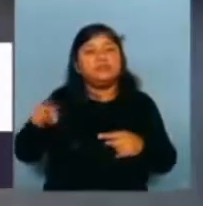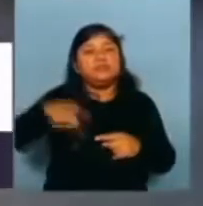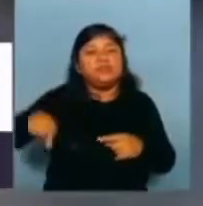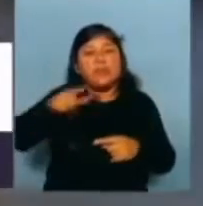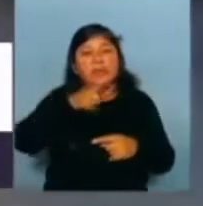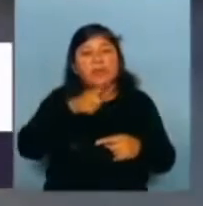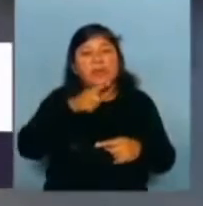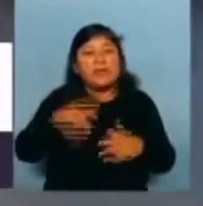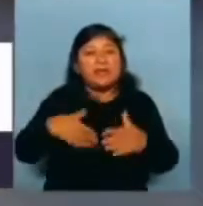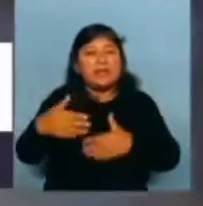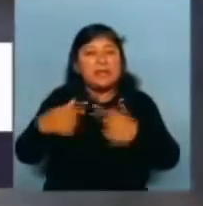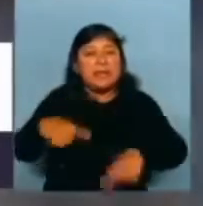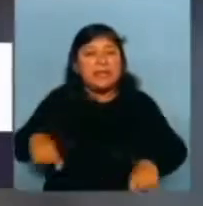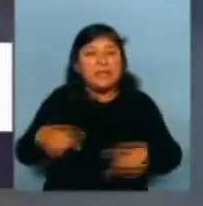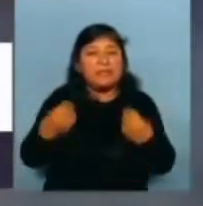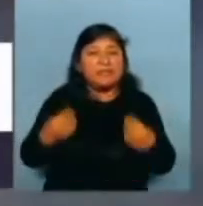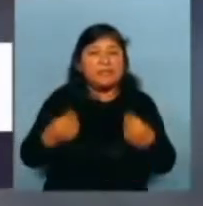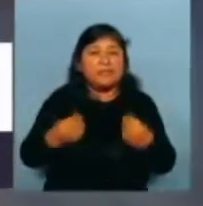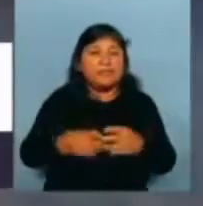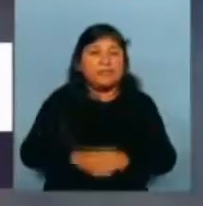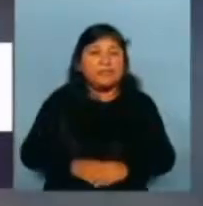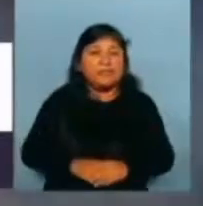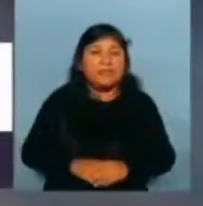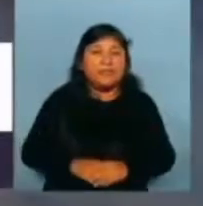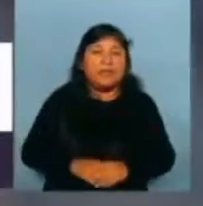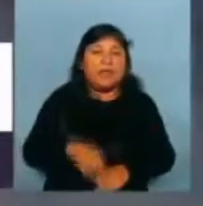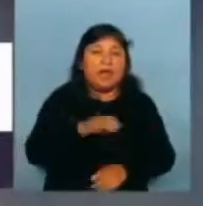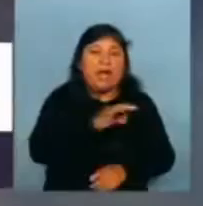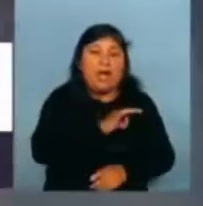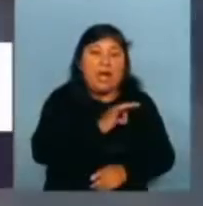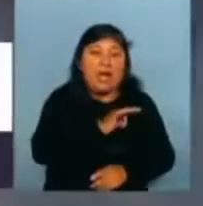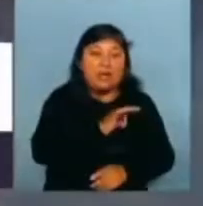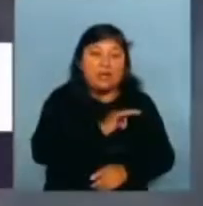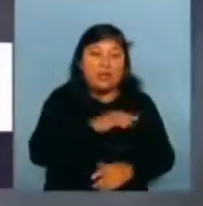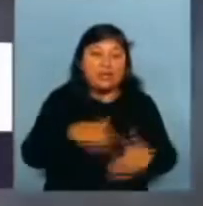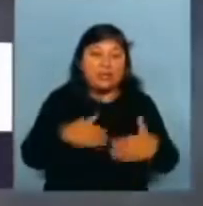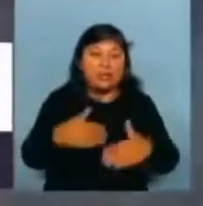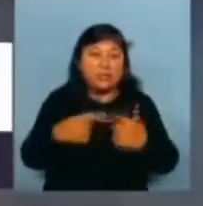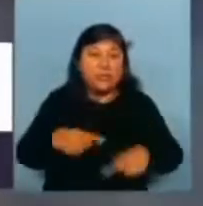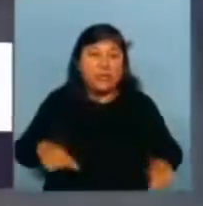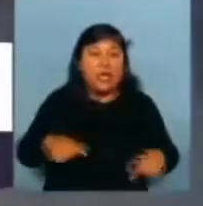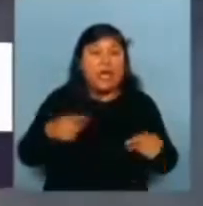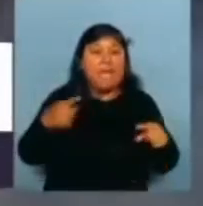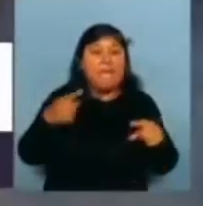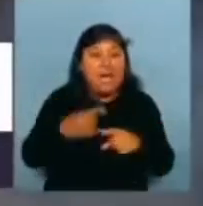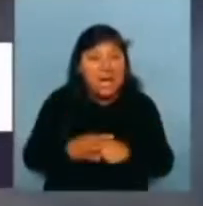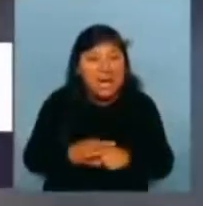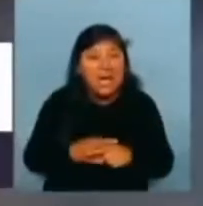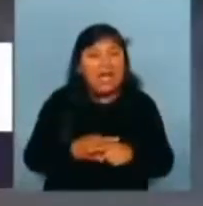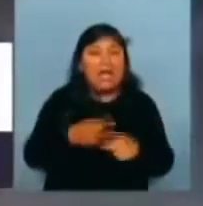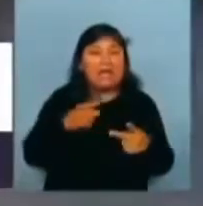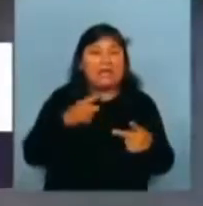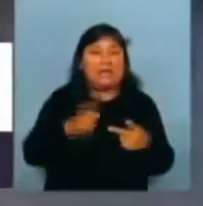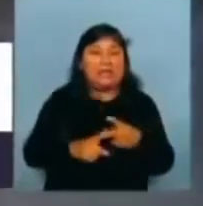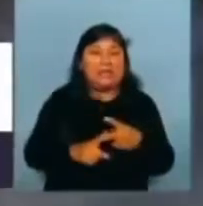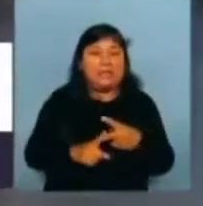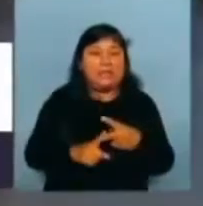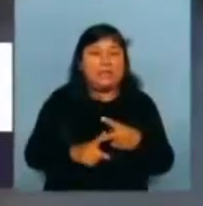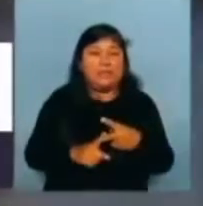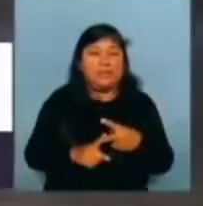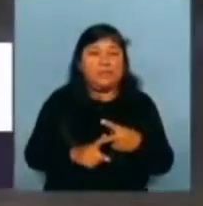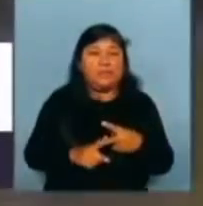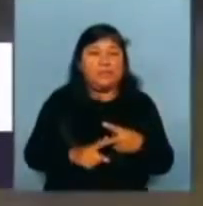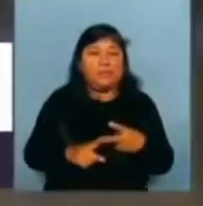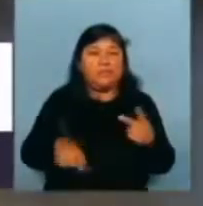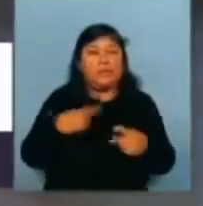posibilidad. Los años que tenía ella en lo que hace a las peleas realizadas